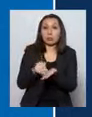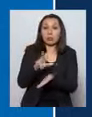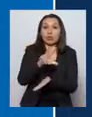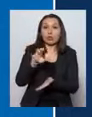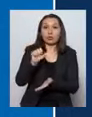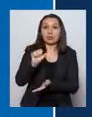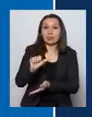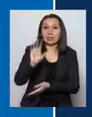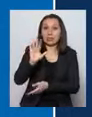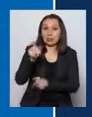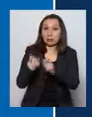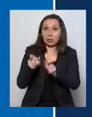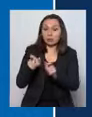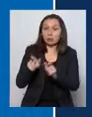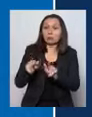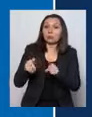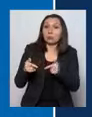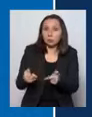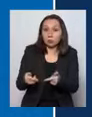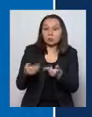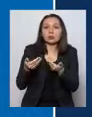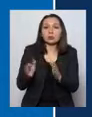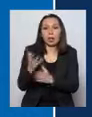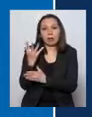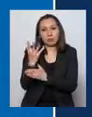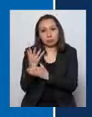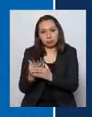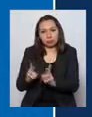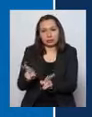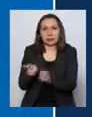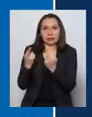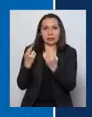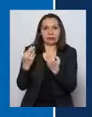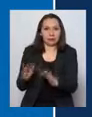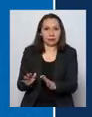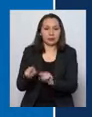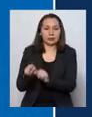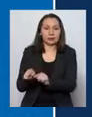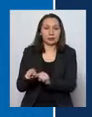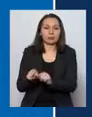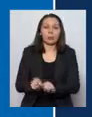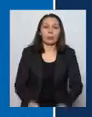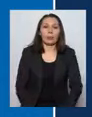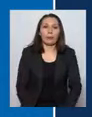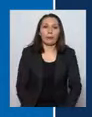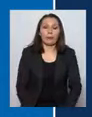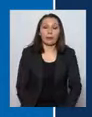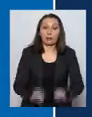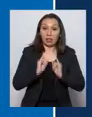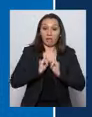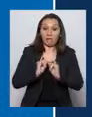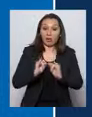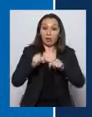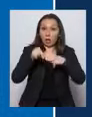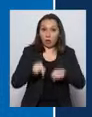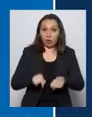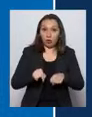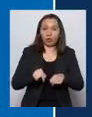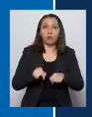14.865 afortunadamente ya se han recuperado en el informe de hoy